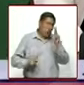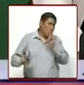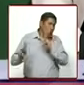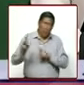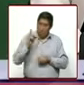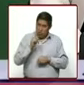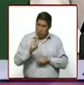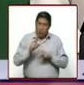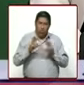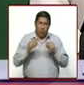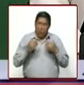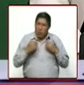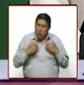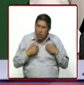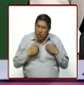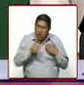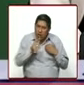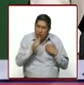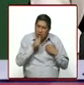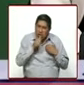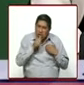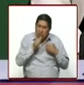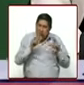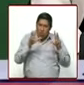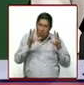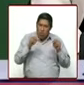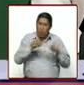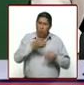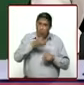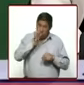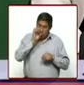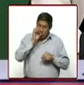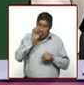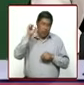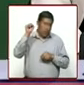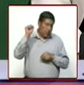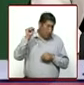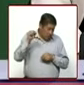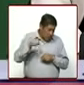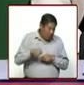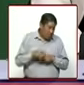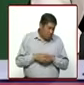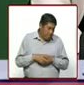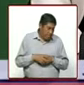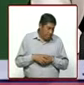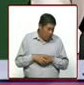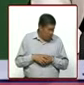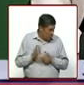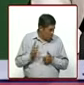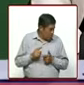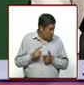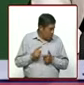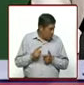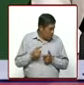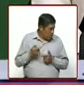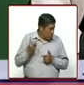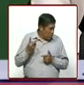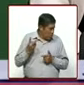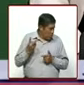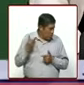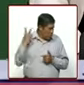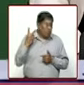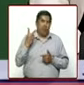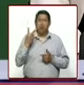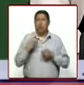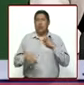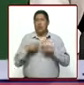que están sin agua incluso para consumo humano. Sí, lamentablemente son dos desastres